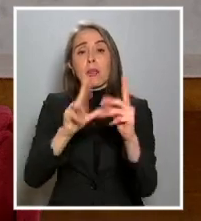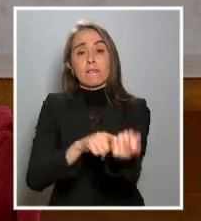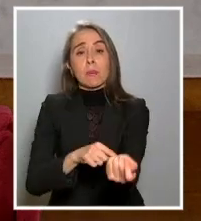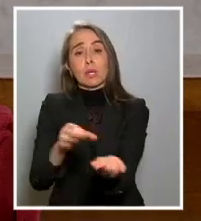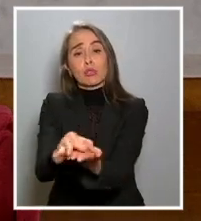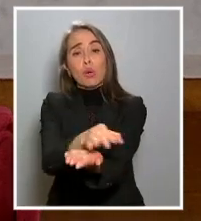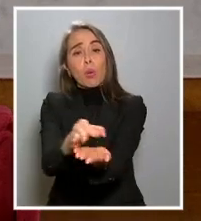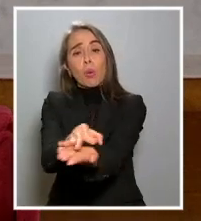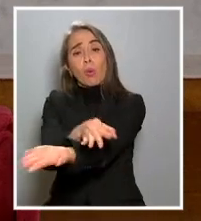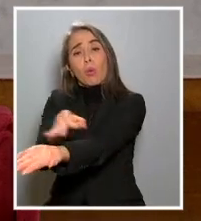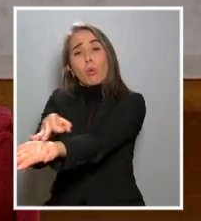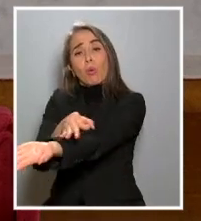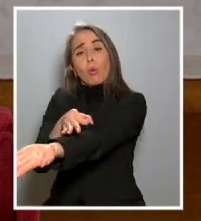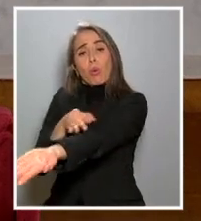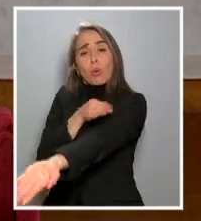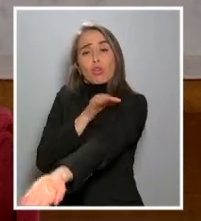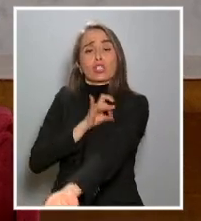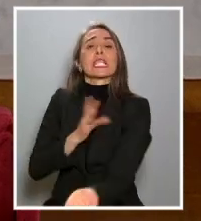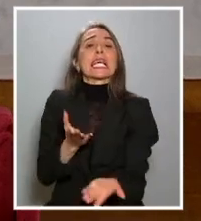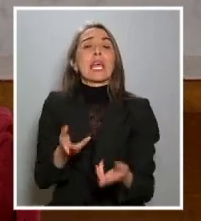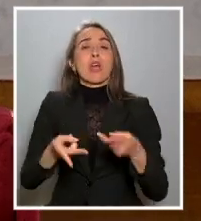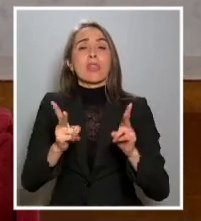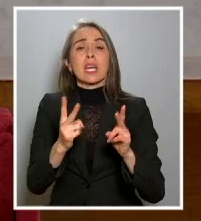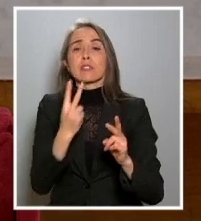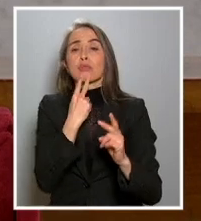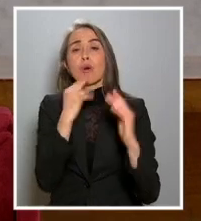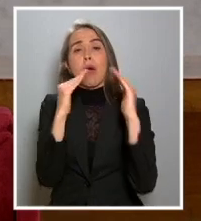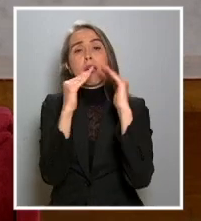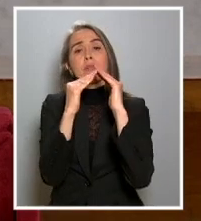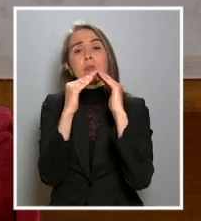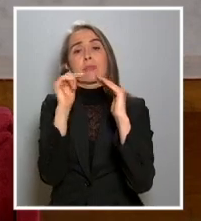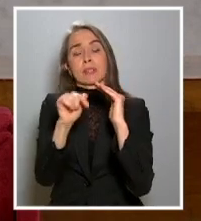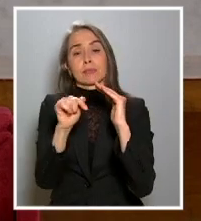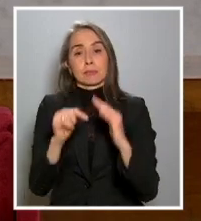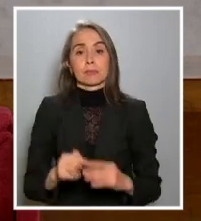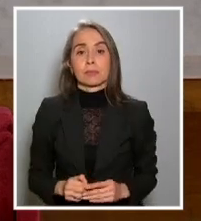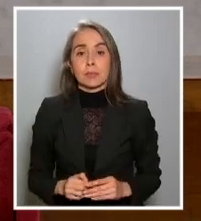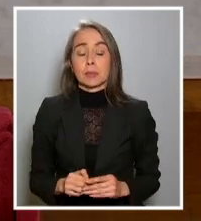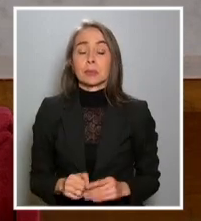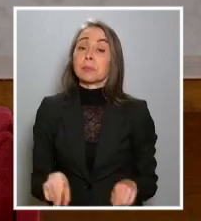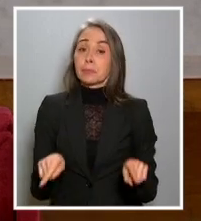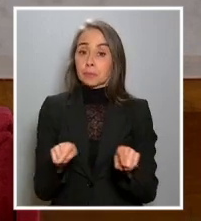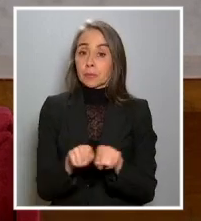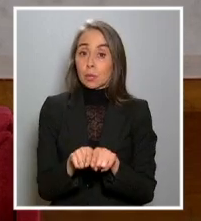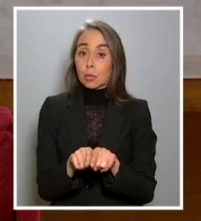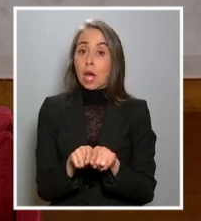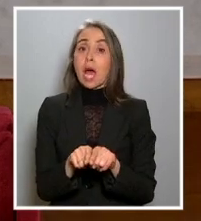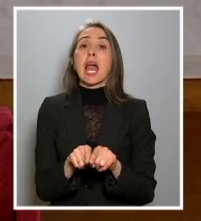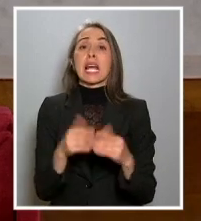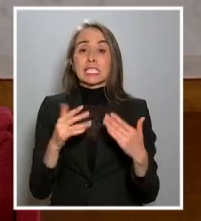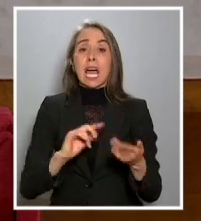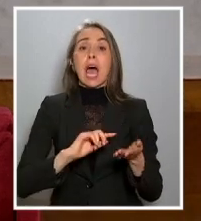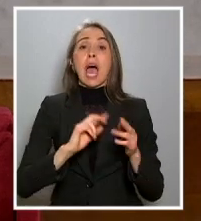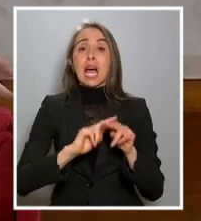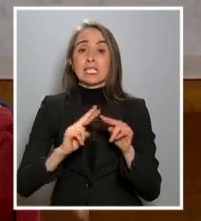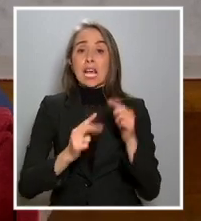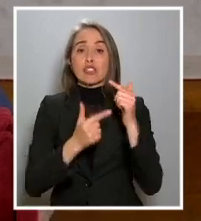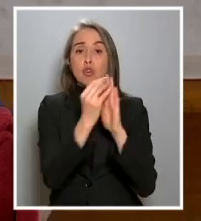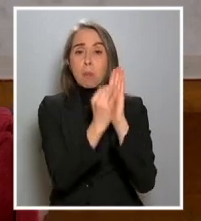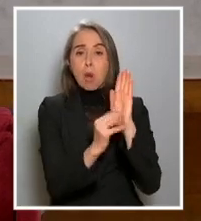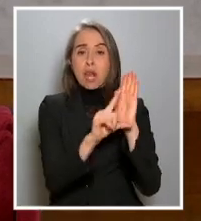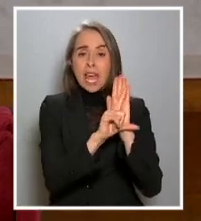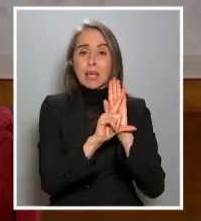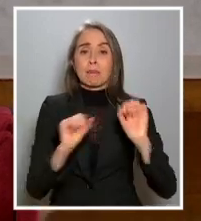lo largo y ancho de Chile: el derecho a la vivienda. A pesar de las políticas habitacionales de las últimas